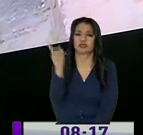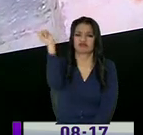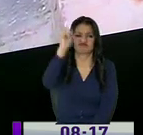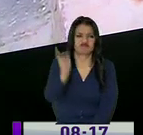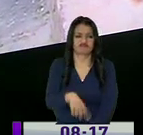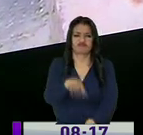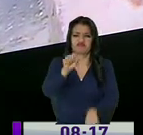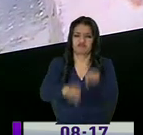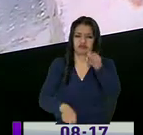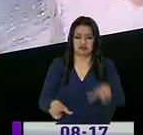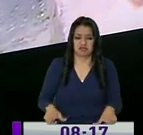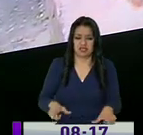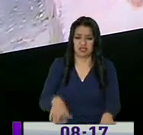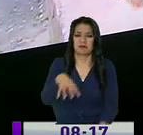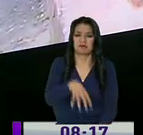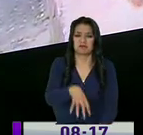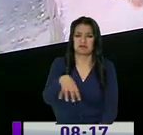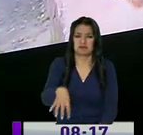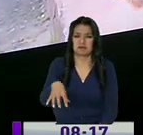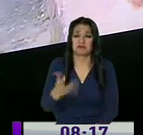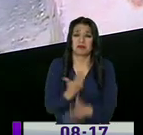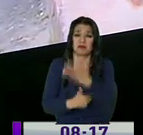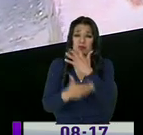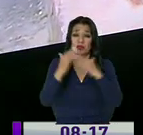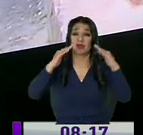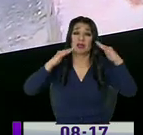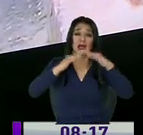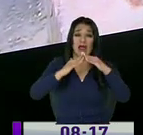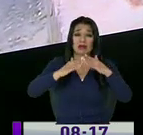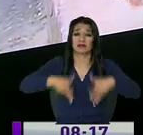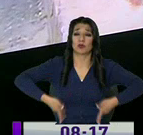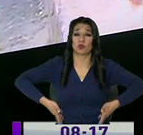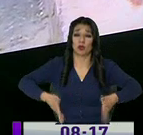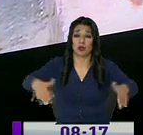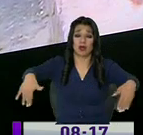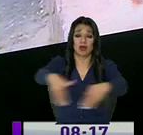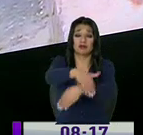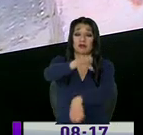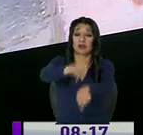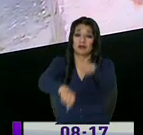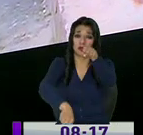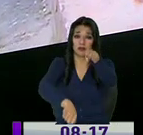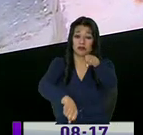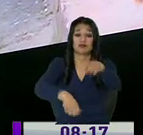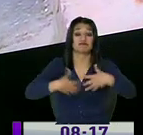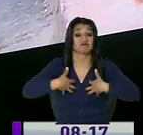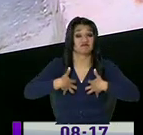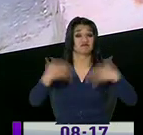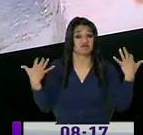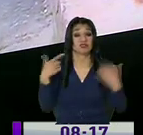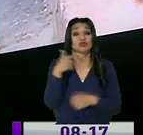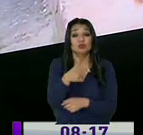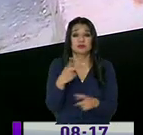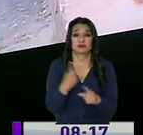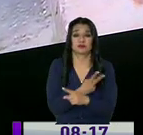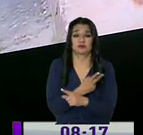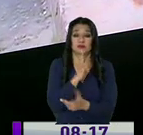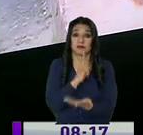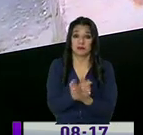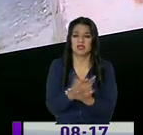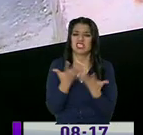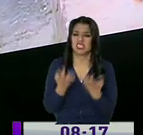roto veredas, piedras patrimoniales, casas, cuadras enteras destruidas bajo la ira de la violencia y